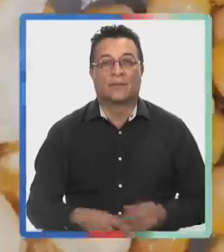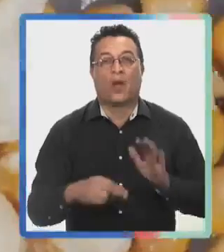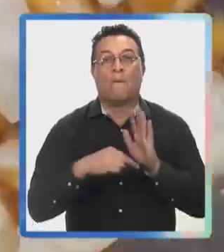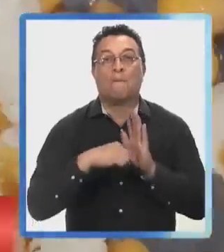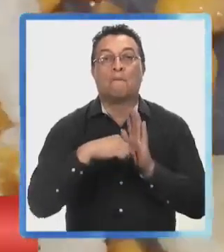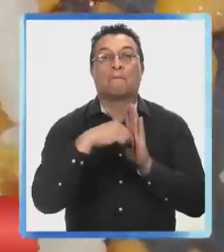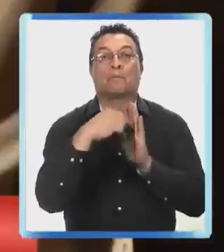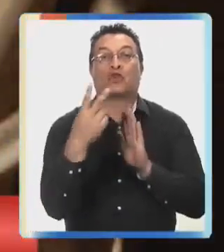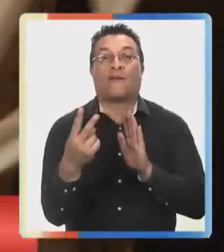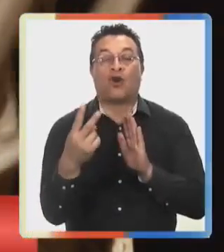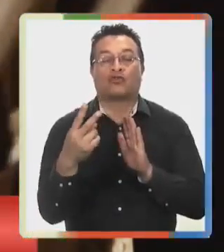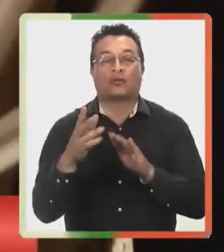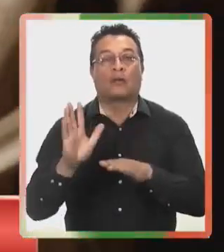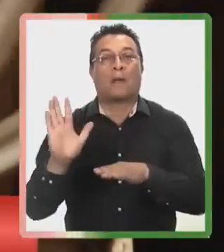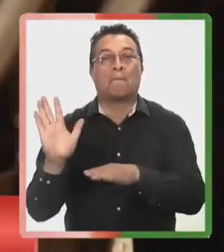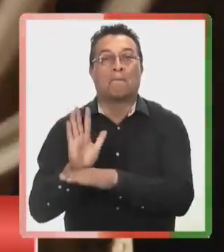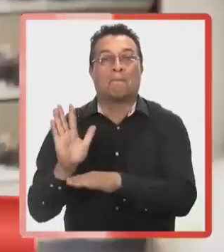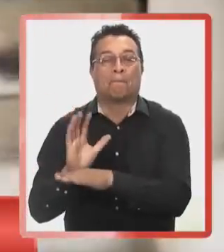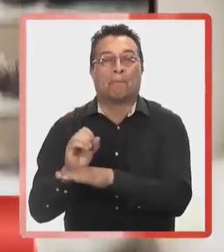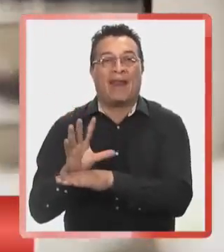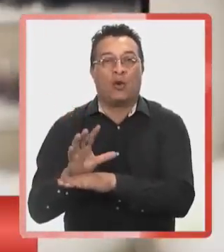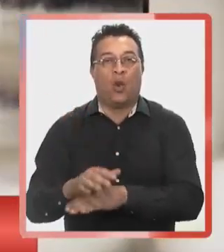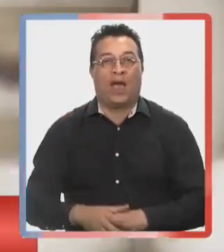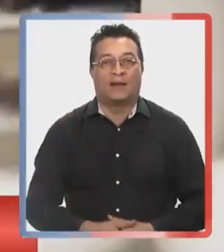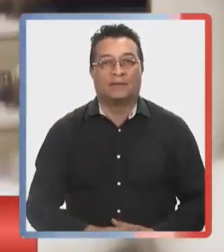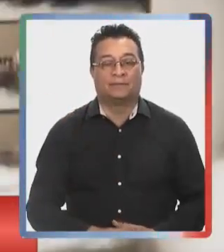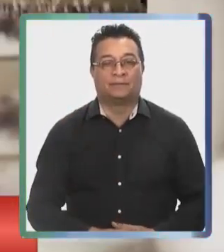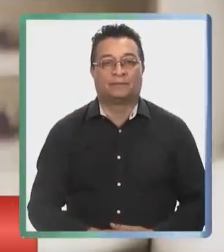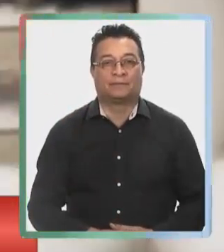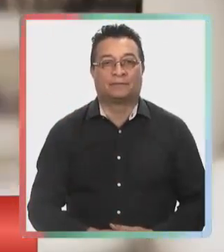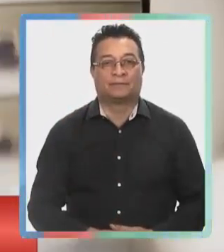Portavoz de película.